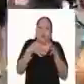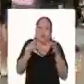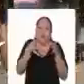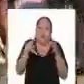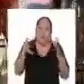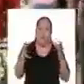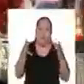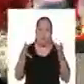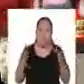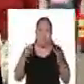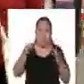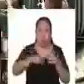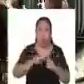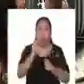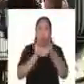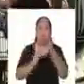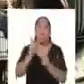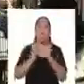de Lima.